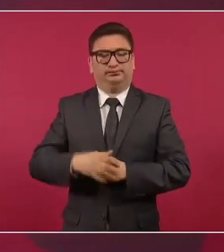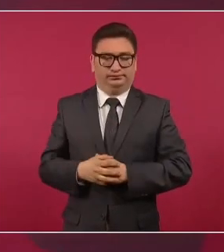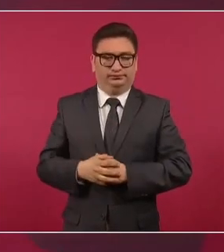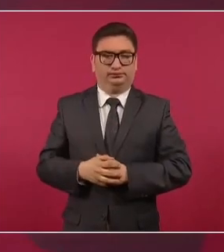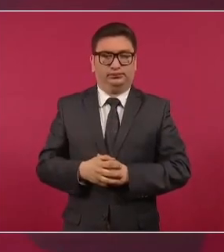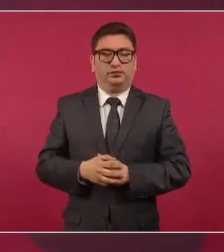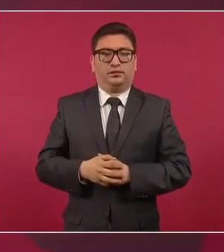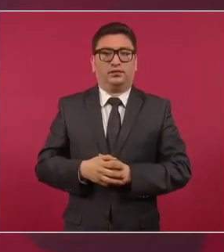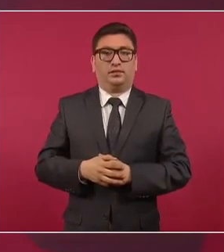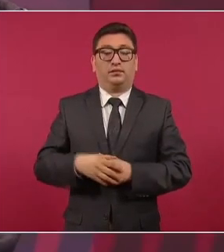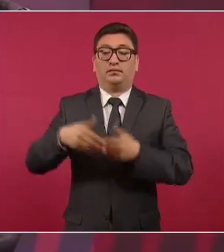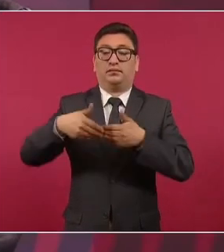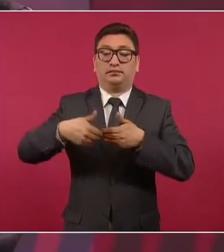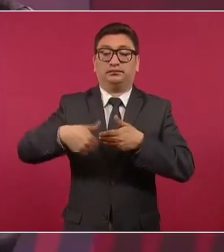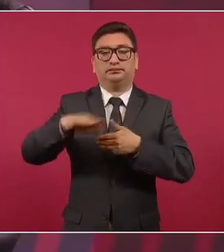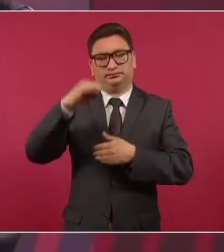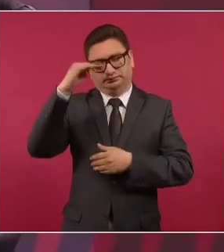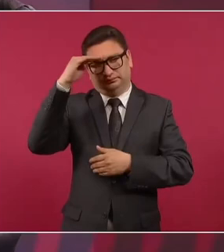para pensar